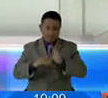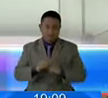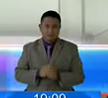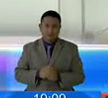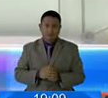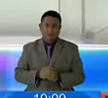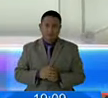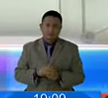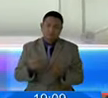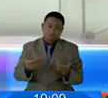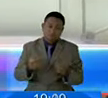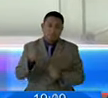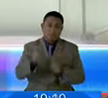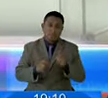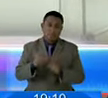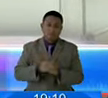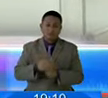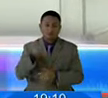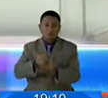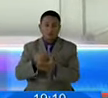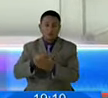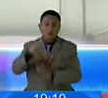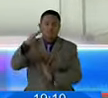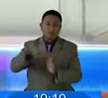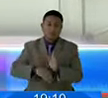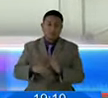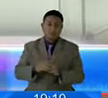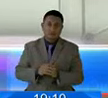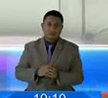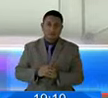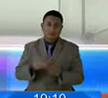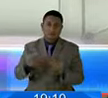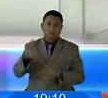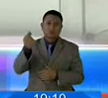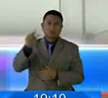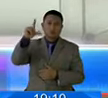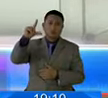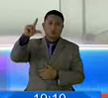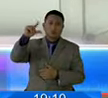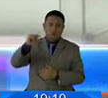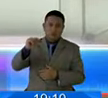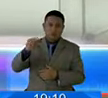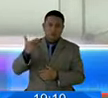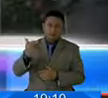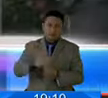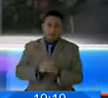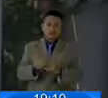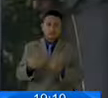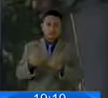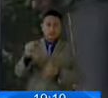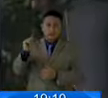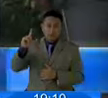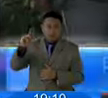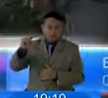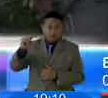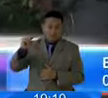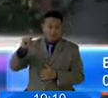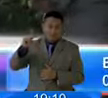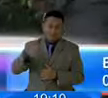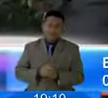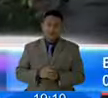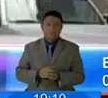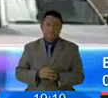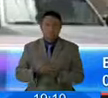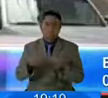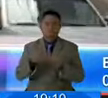que demanda, y al haber menos gente que demanda, debería bajar los precios, porque los precios no han bajado. Según el reporte del índice de precios